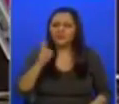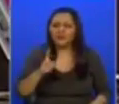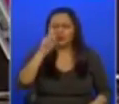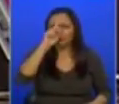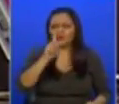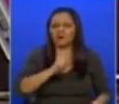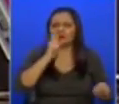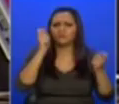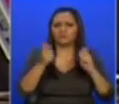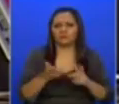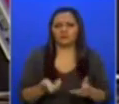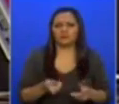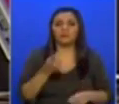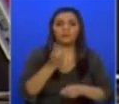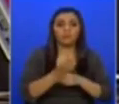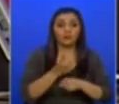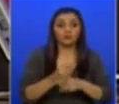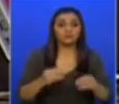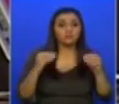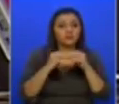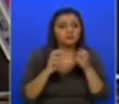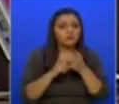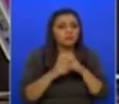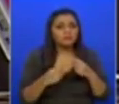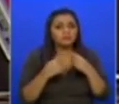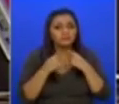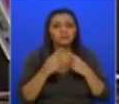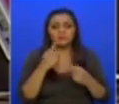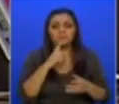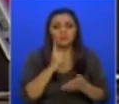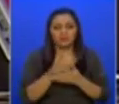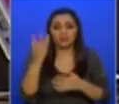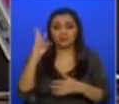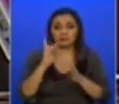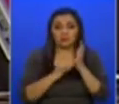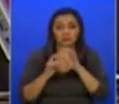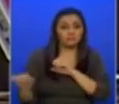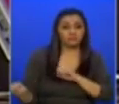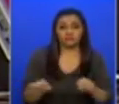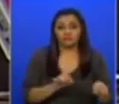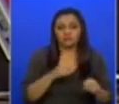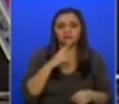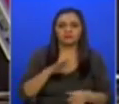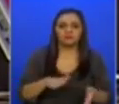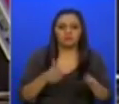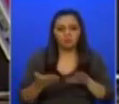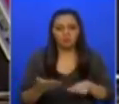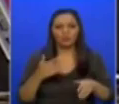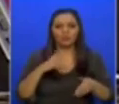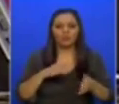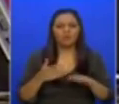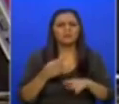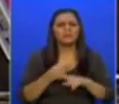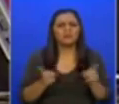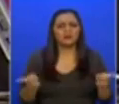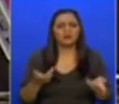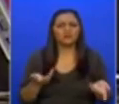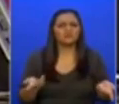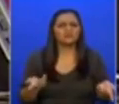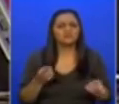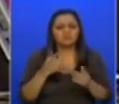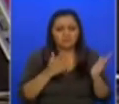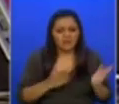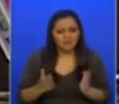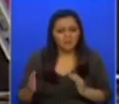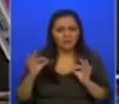Por eso tenemos que lamentar estas tragedias. Claro, un sismo tan fuerte iba a causar fallecidos, pérdidas, pero no tanto. Si hubiéramos estado